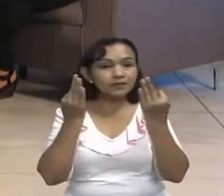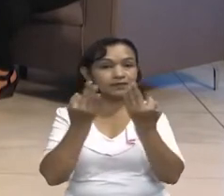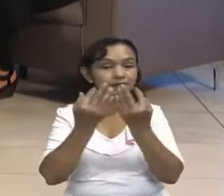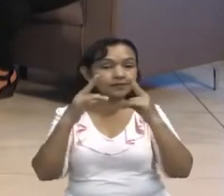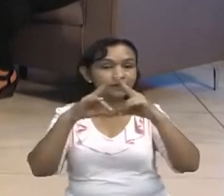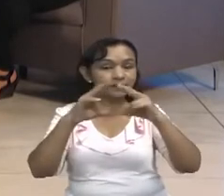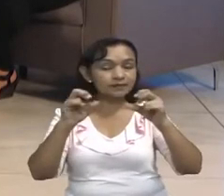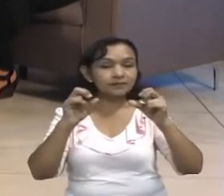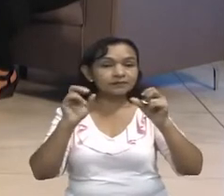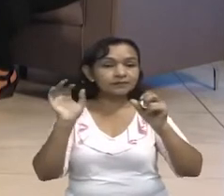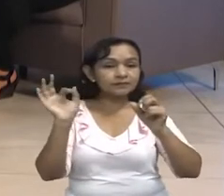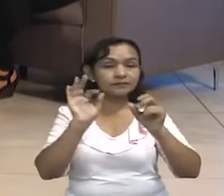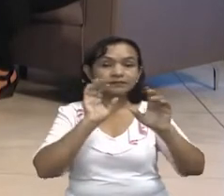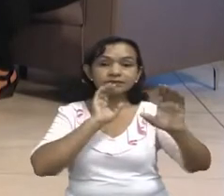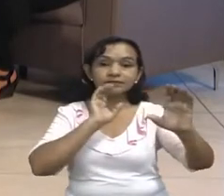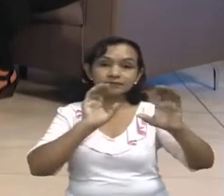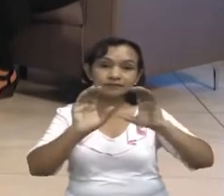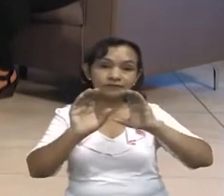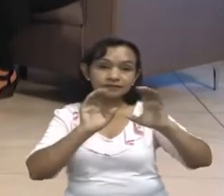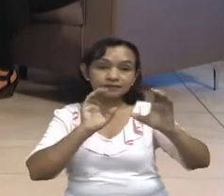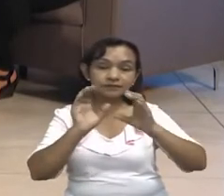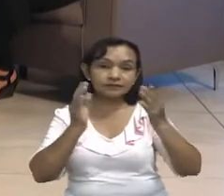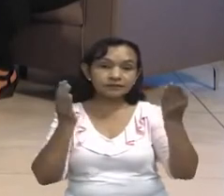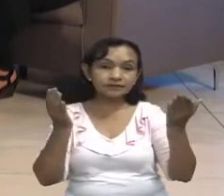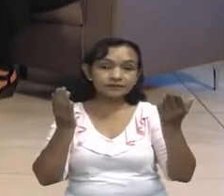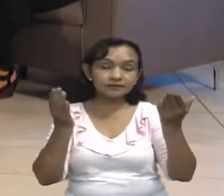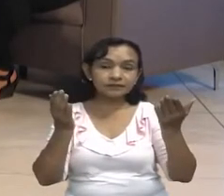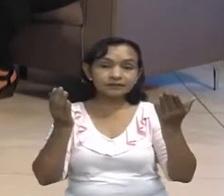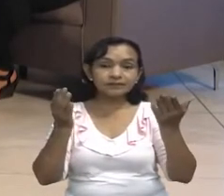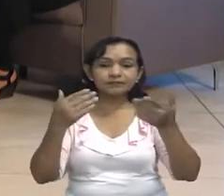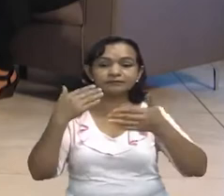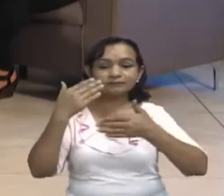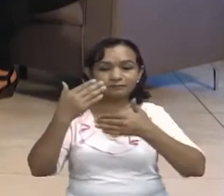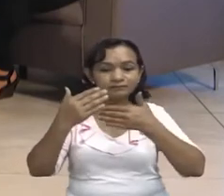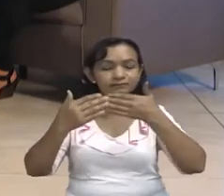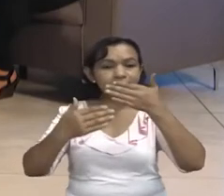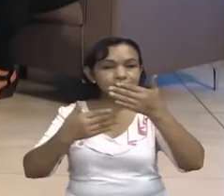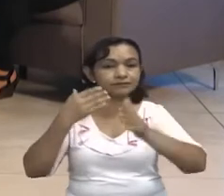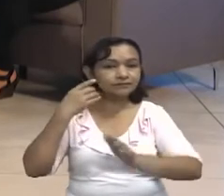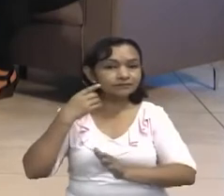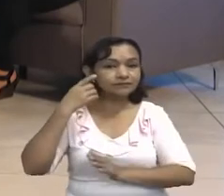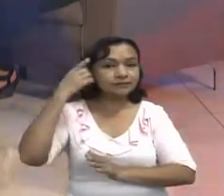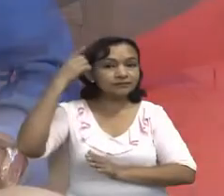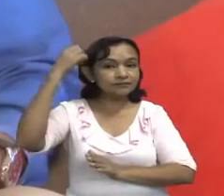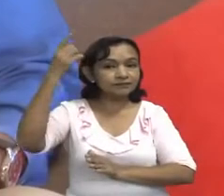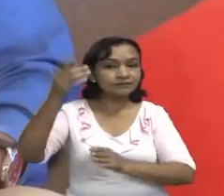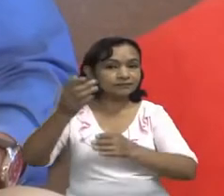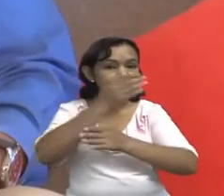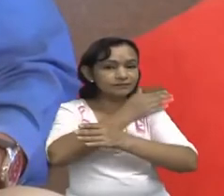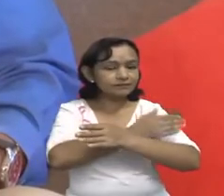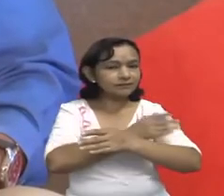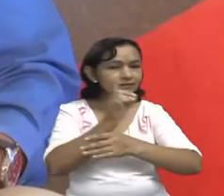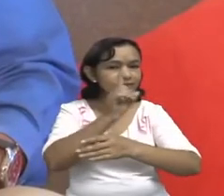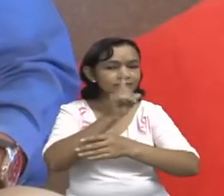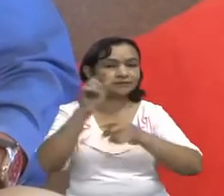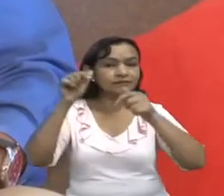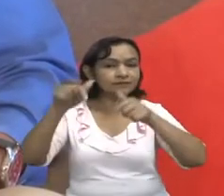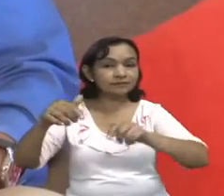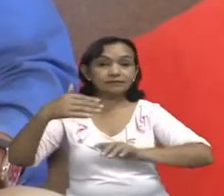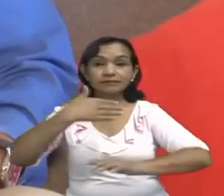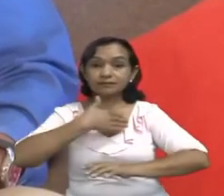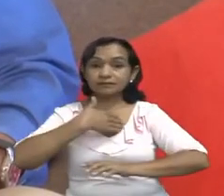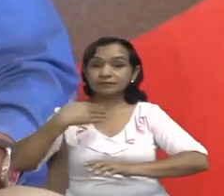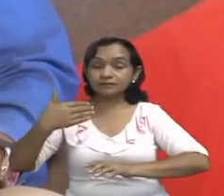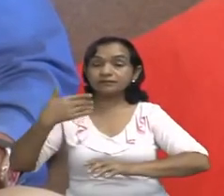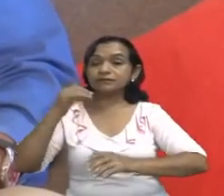un medio de comunicación. Obviamente, dentro de un proceso evolutivo, no inició como está ahora, es un crecimiento constante, pero el hecho